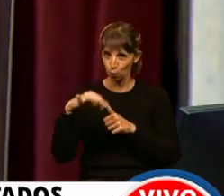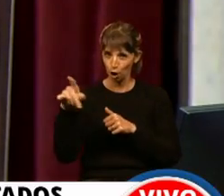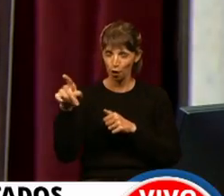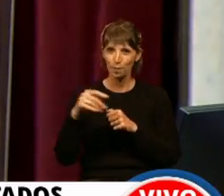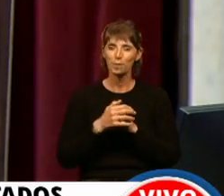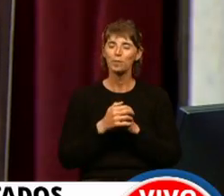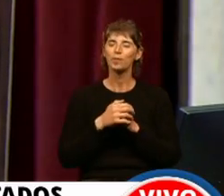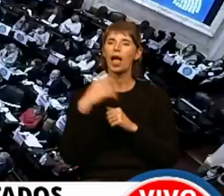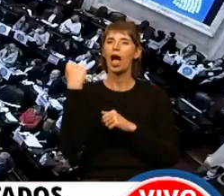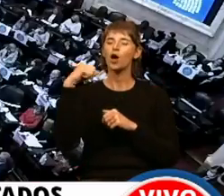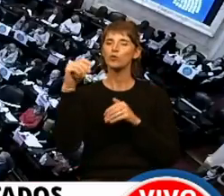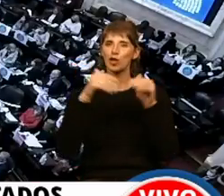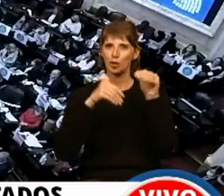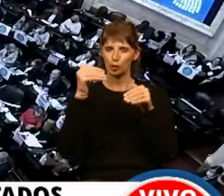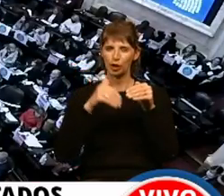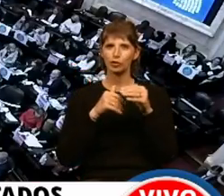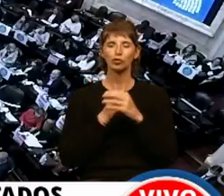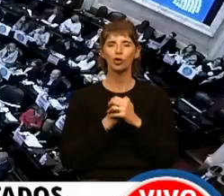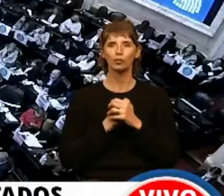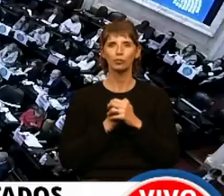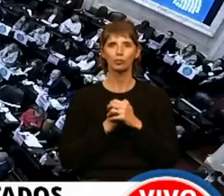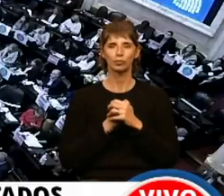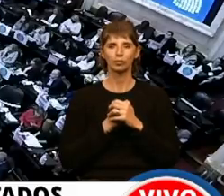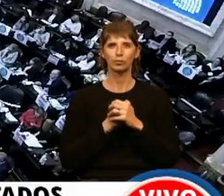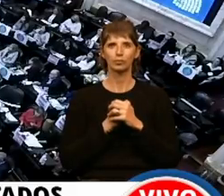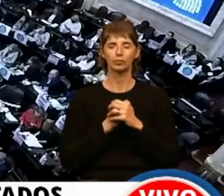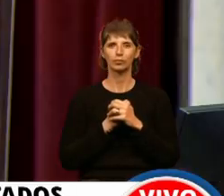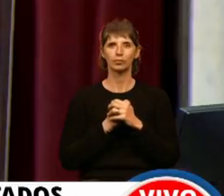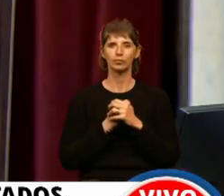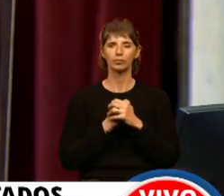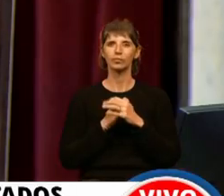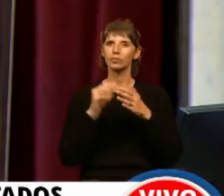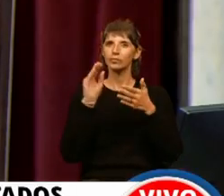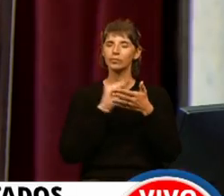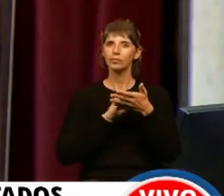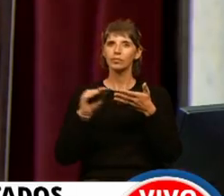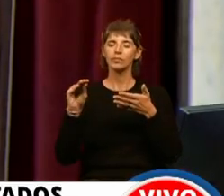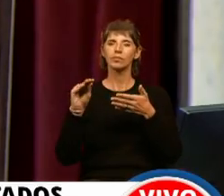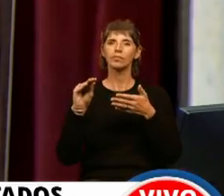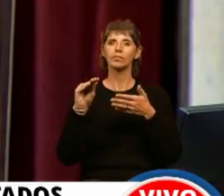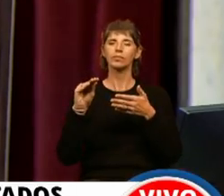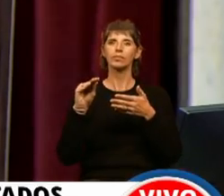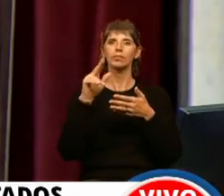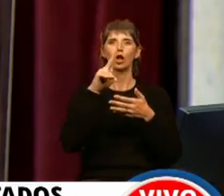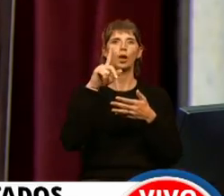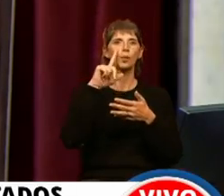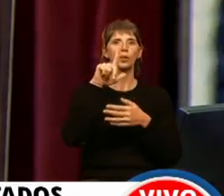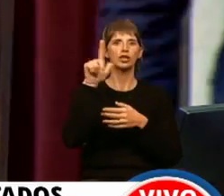a gente a la hora de votar diputada natalia soledad visa